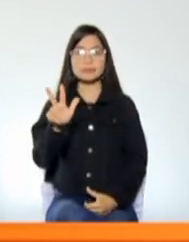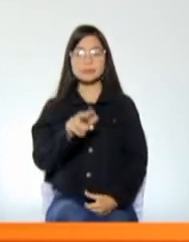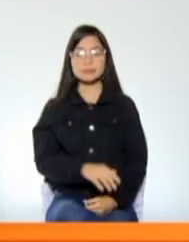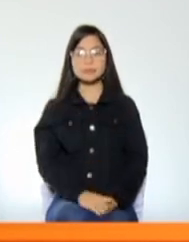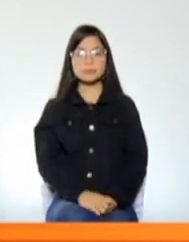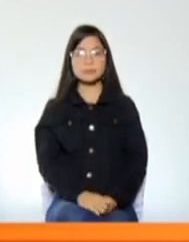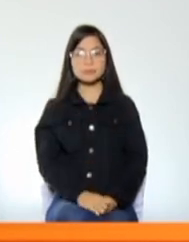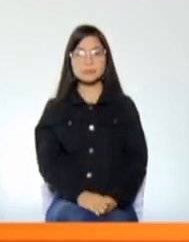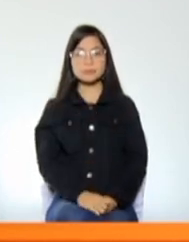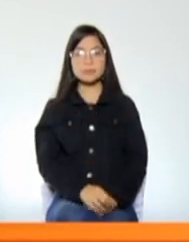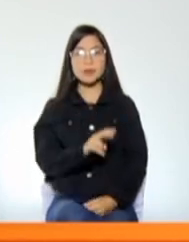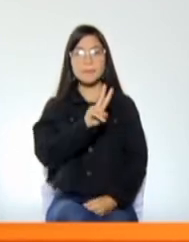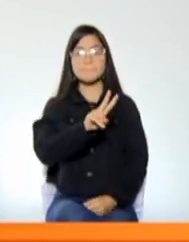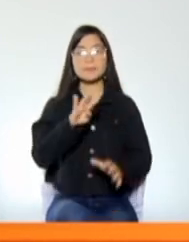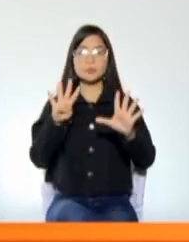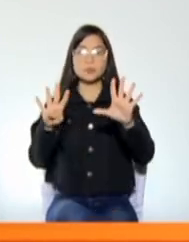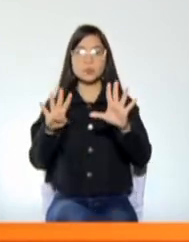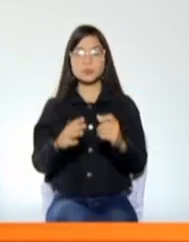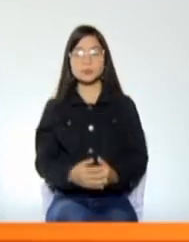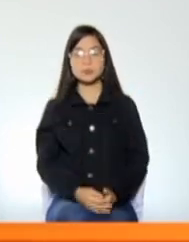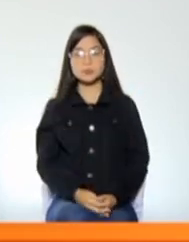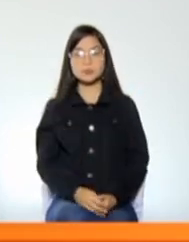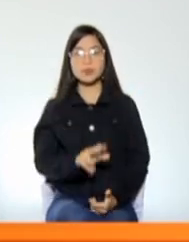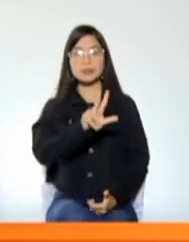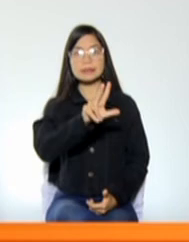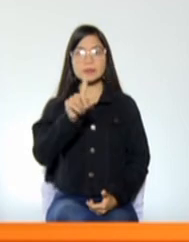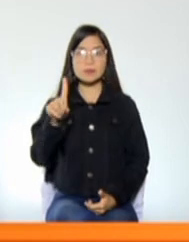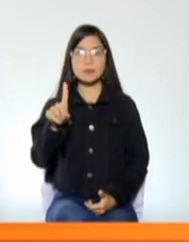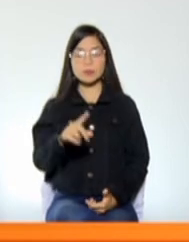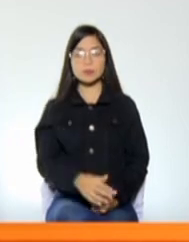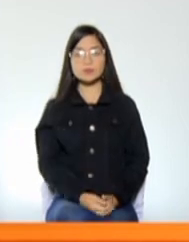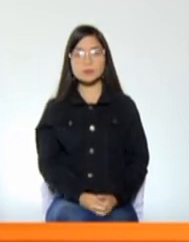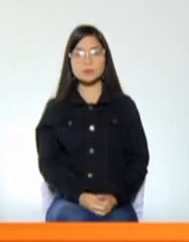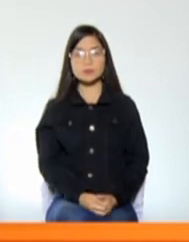23, 29, 31,